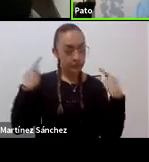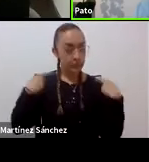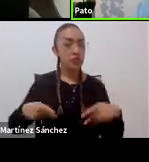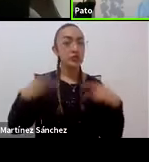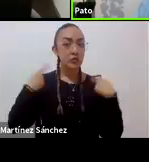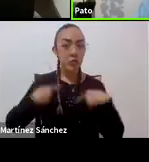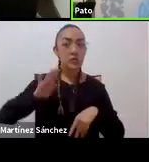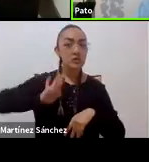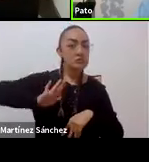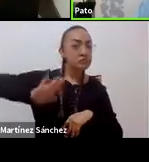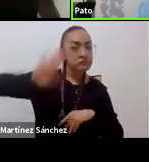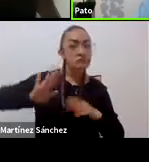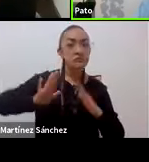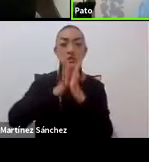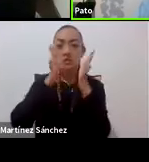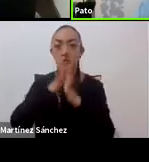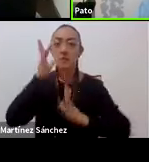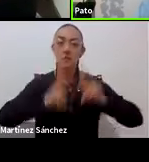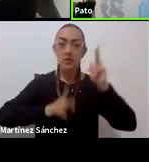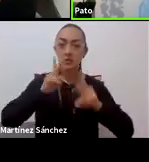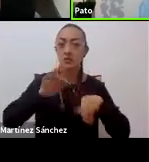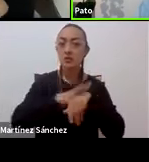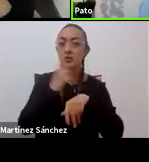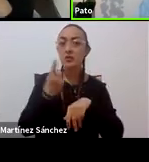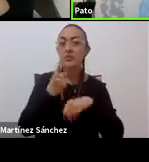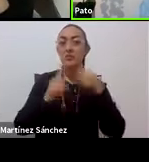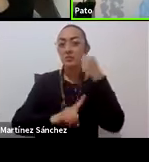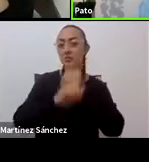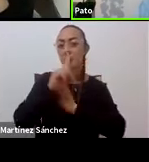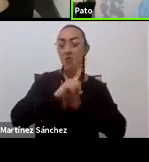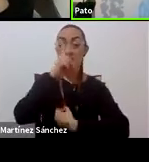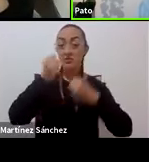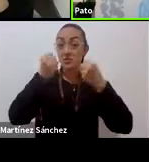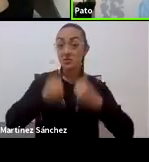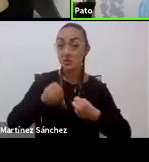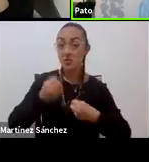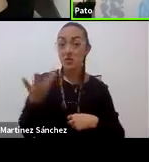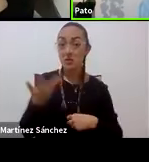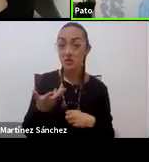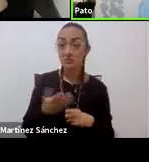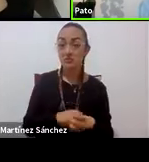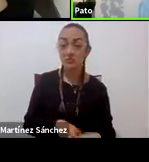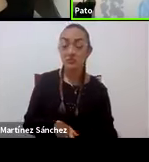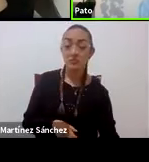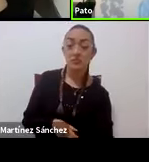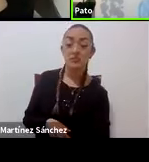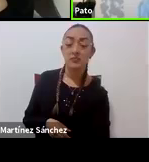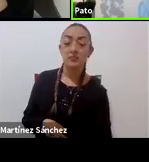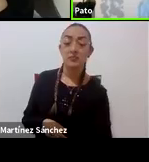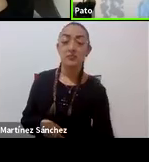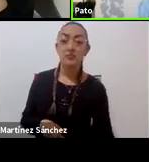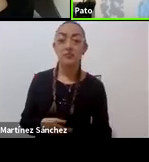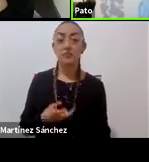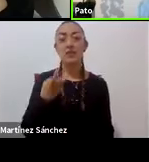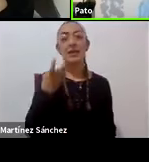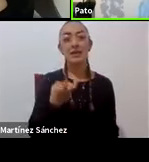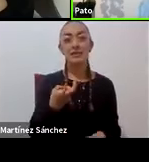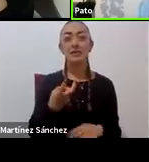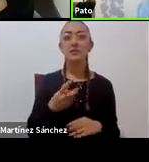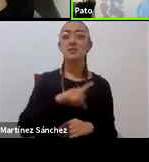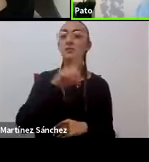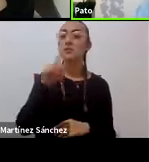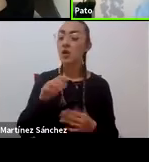había una crisis de seguridad, ¿no? Y esa crisis de seguridad pasaba por un combo